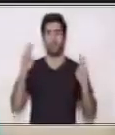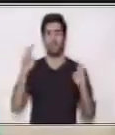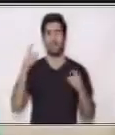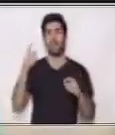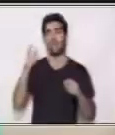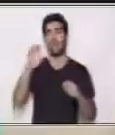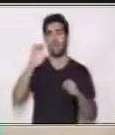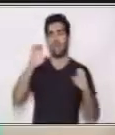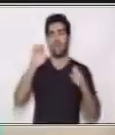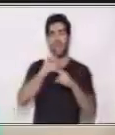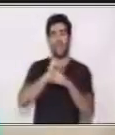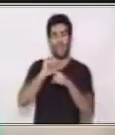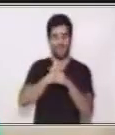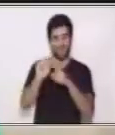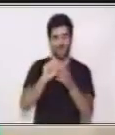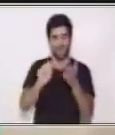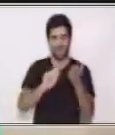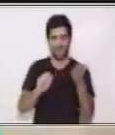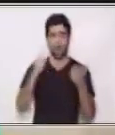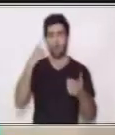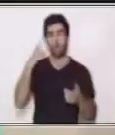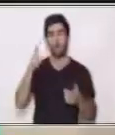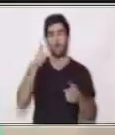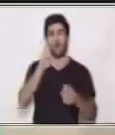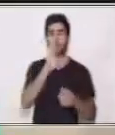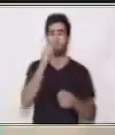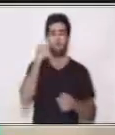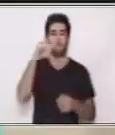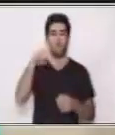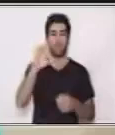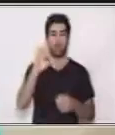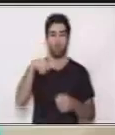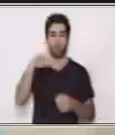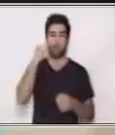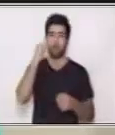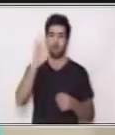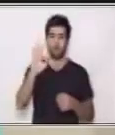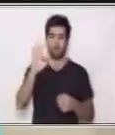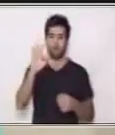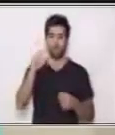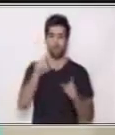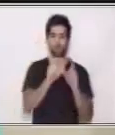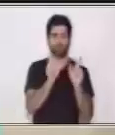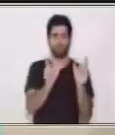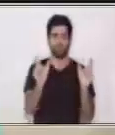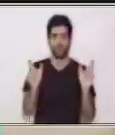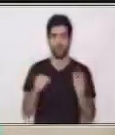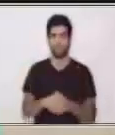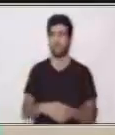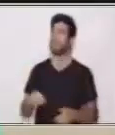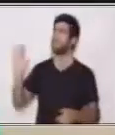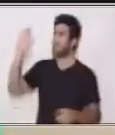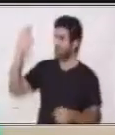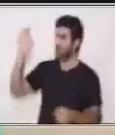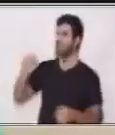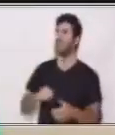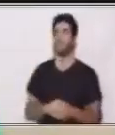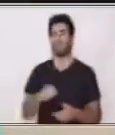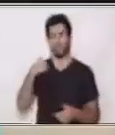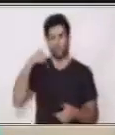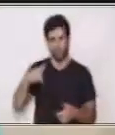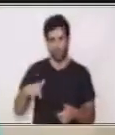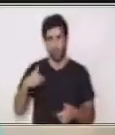aplicación del binomio cuadrado perfecto, del área de matemáticas. Hoy también nos acompaña en la interpretación Pablo. Hola Pablo,